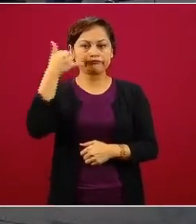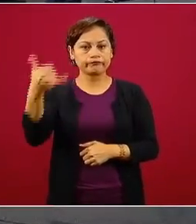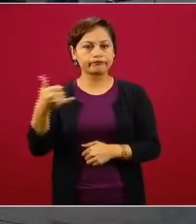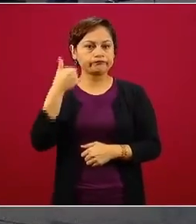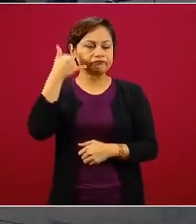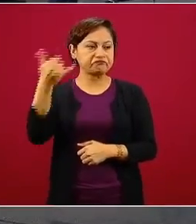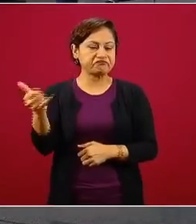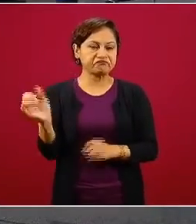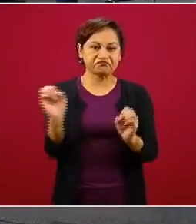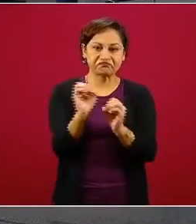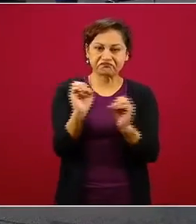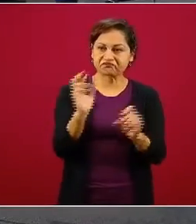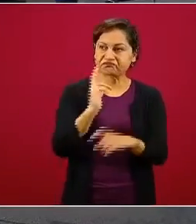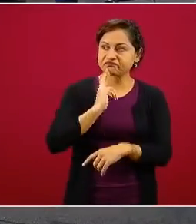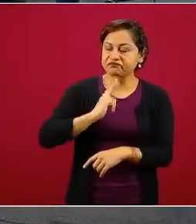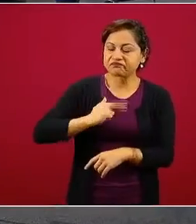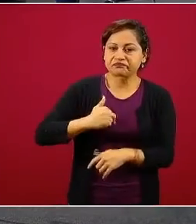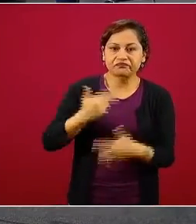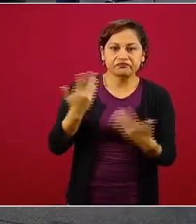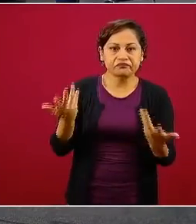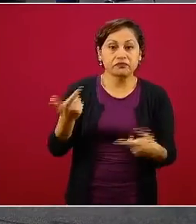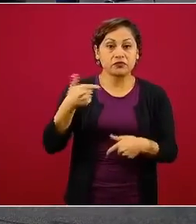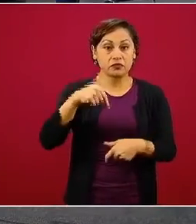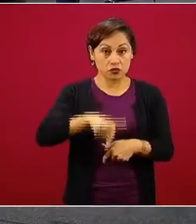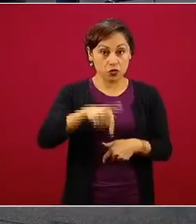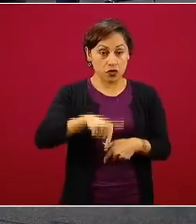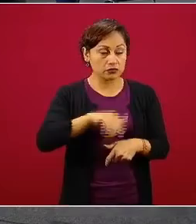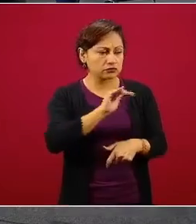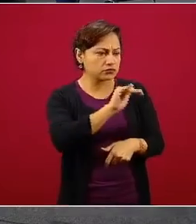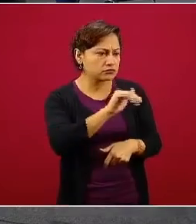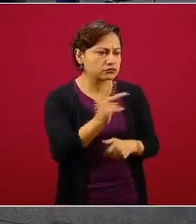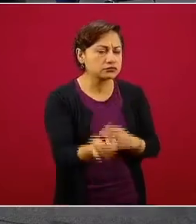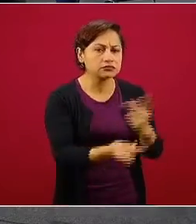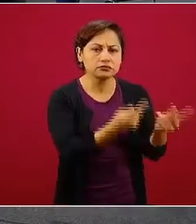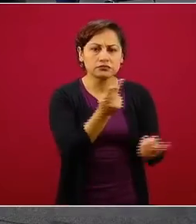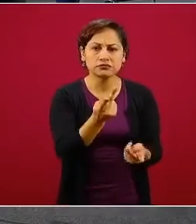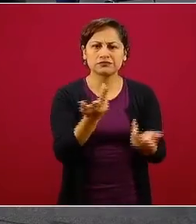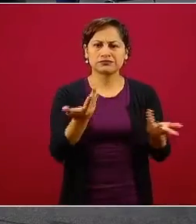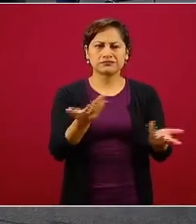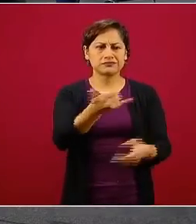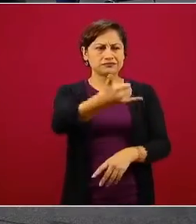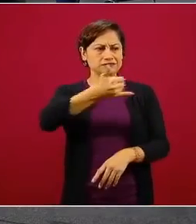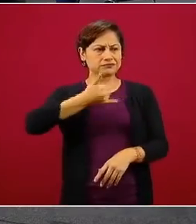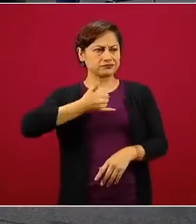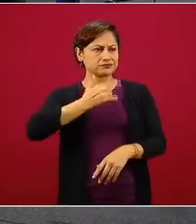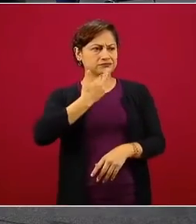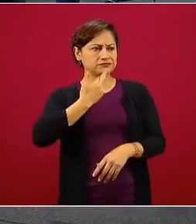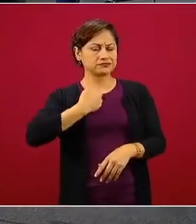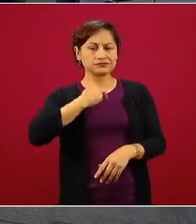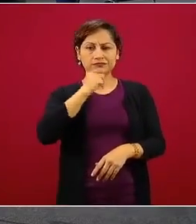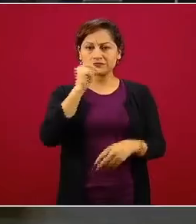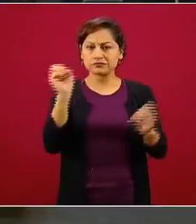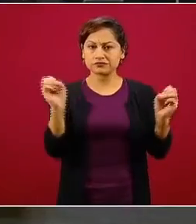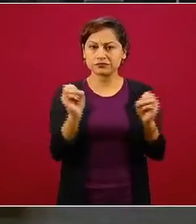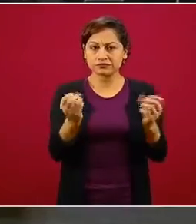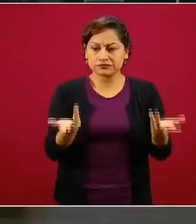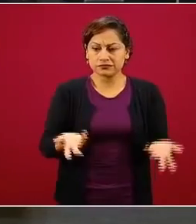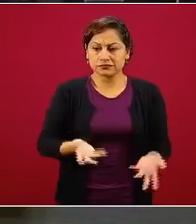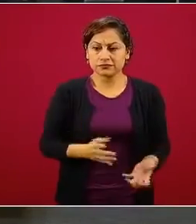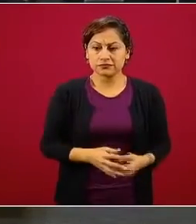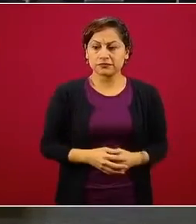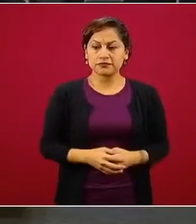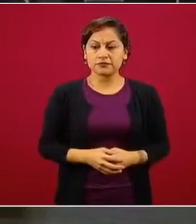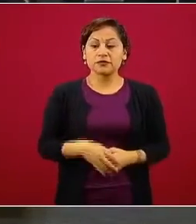pregunté por medio de comunicación social de Conapesca, no hemos tenido respuesta. Pero pues